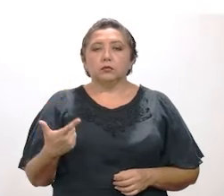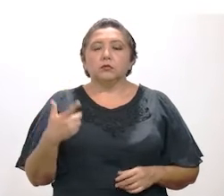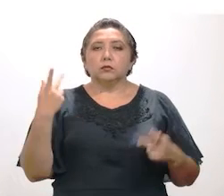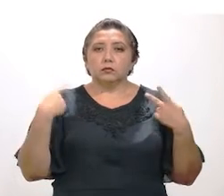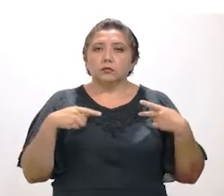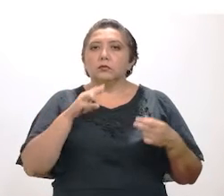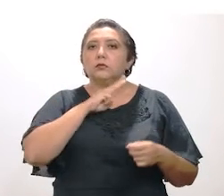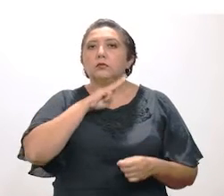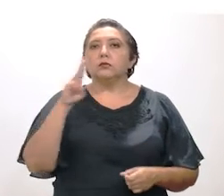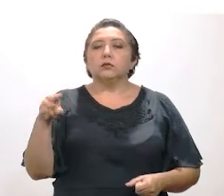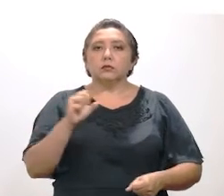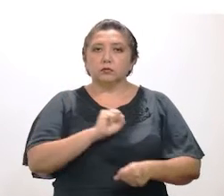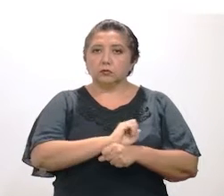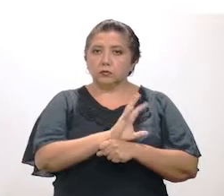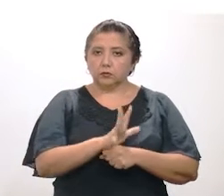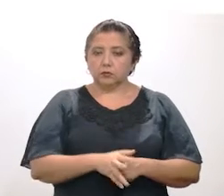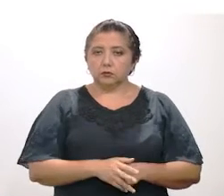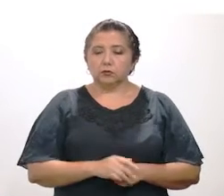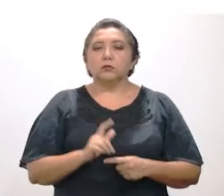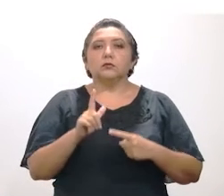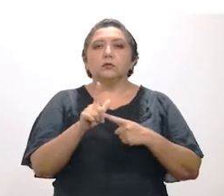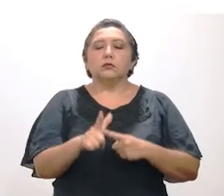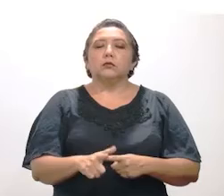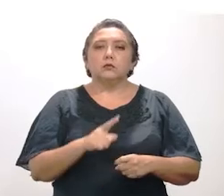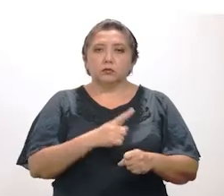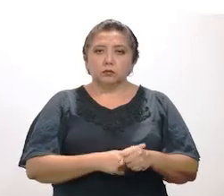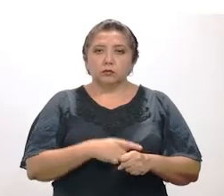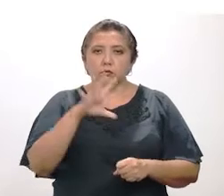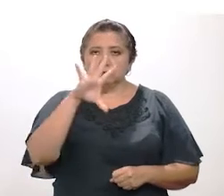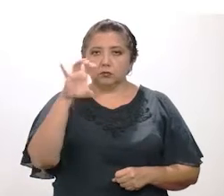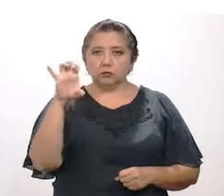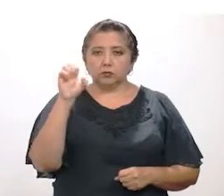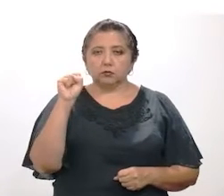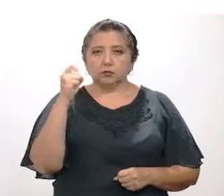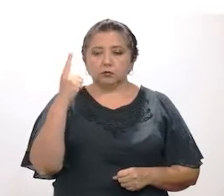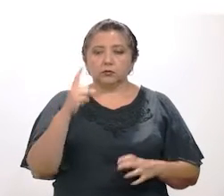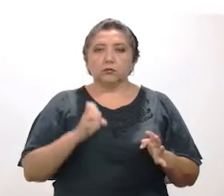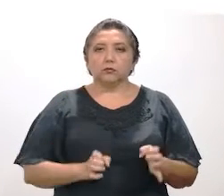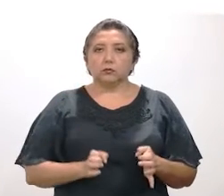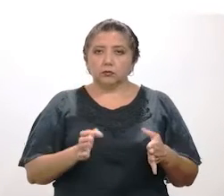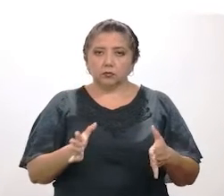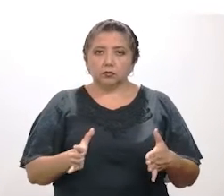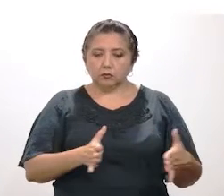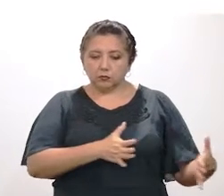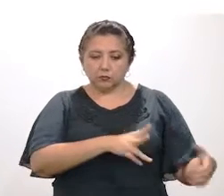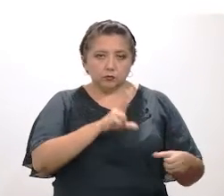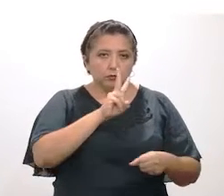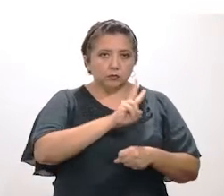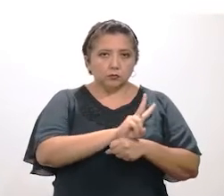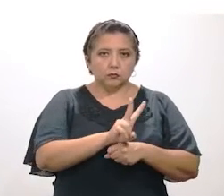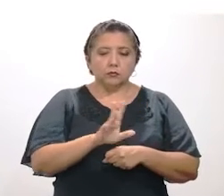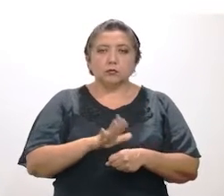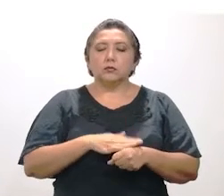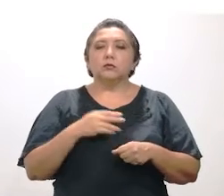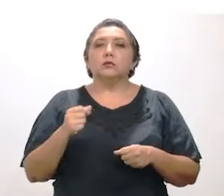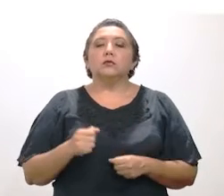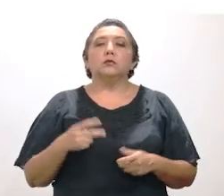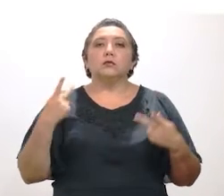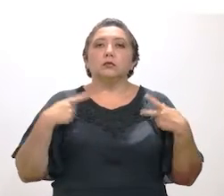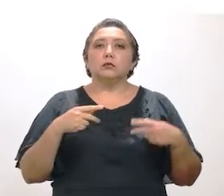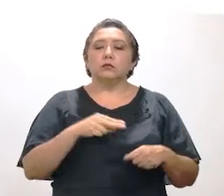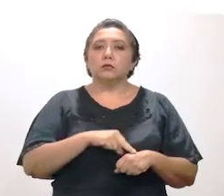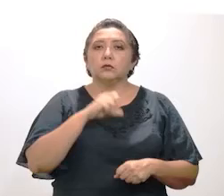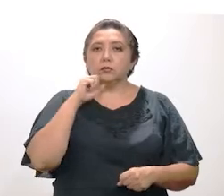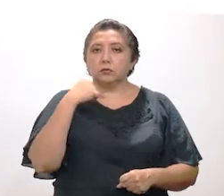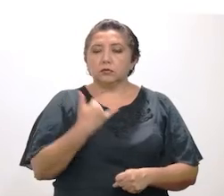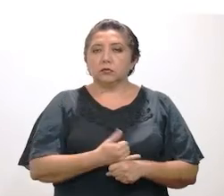personas fallecidas a causa del coronavirus. De los casos activos, 561 están estables, aislados, monitoreados constantemente